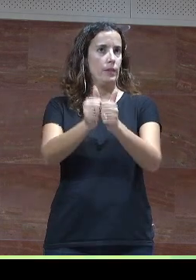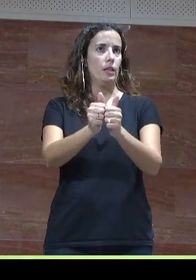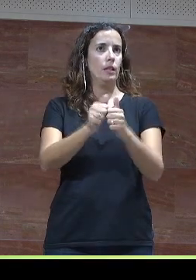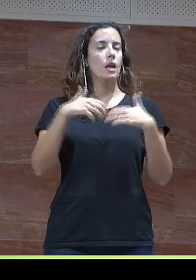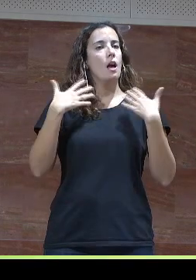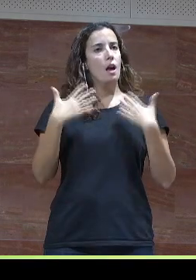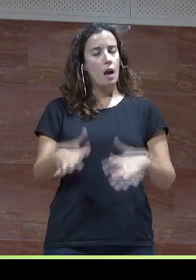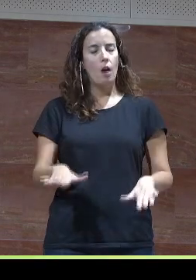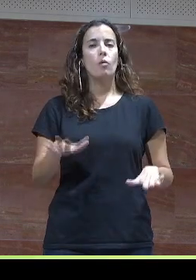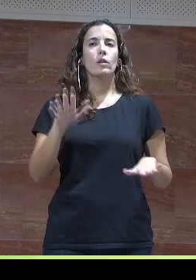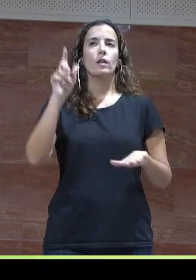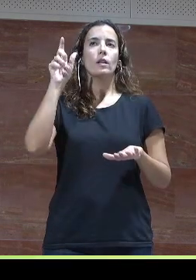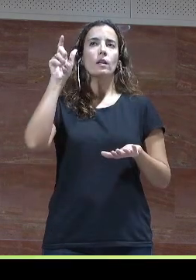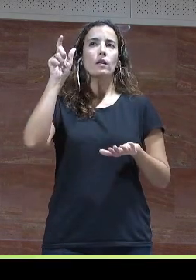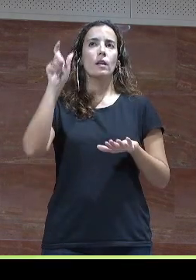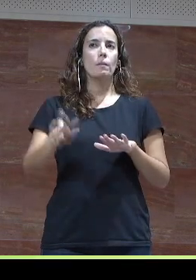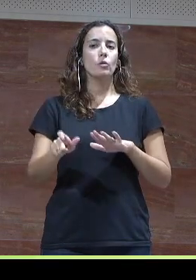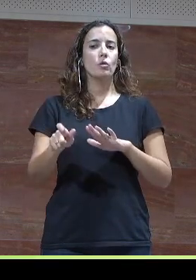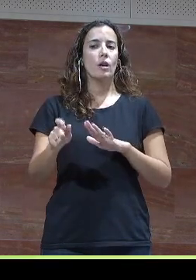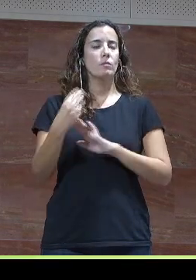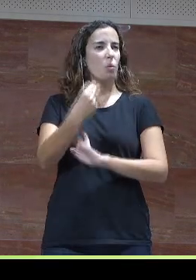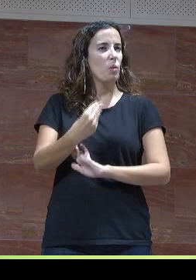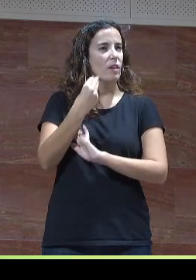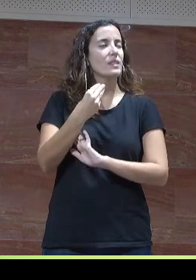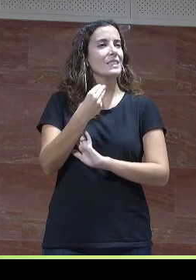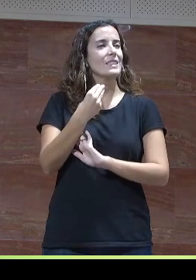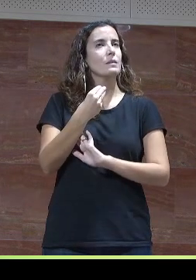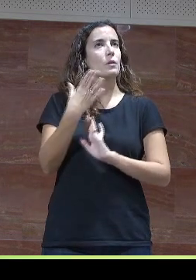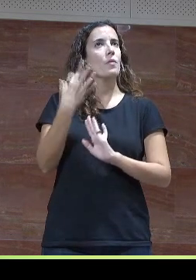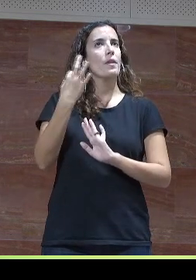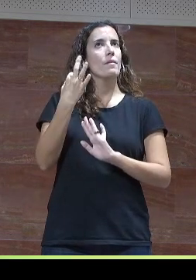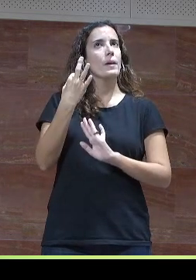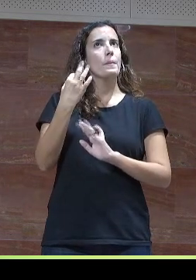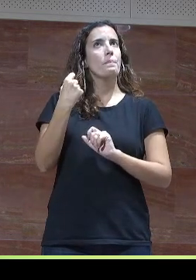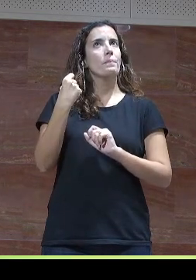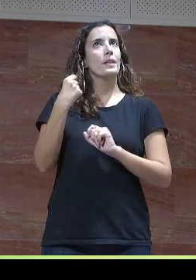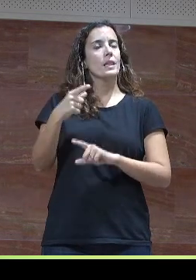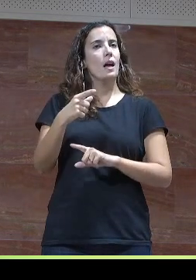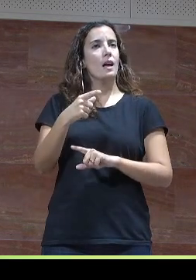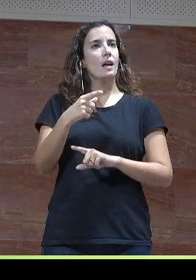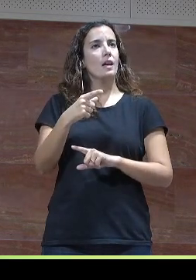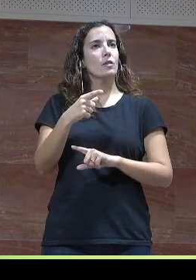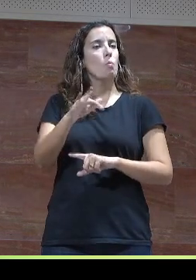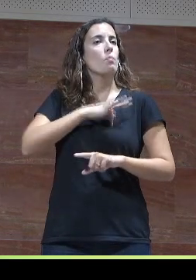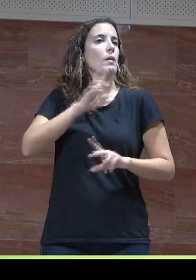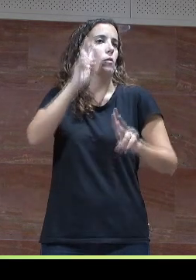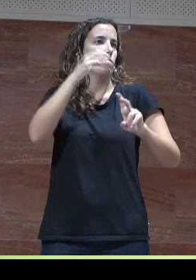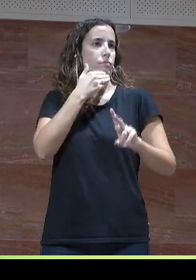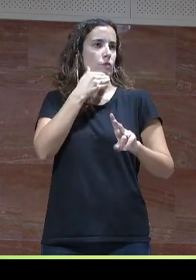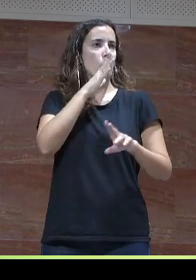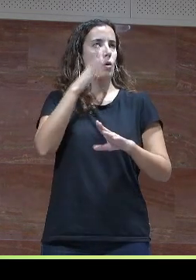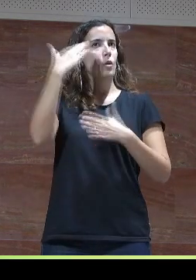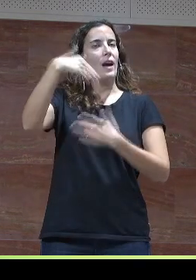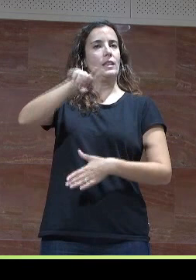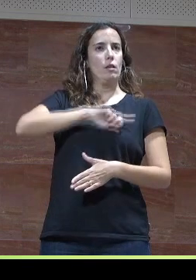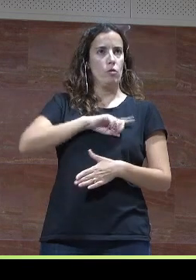pagando el oro y el moro a la persona, siente que de alguna manera tiene que premiarla el que le dé la atención necesaria, la atención que está comprando.